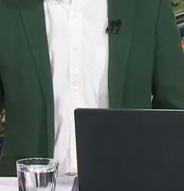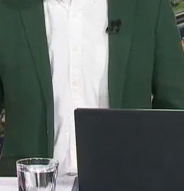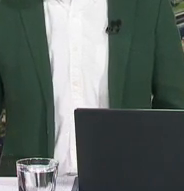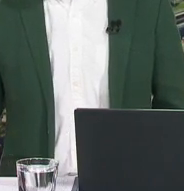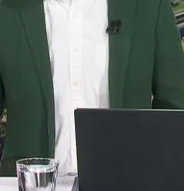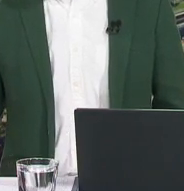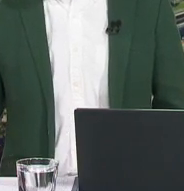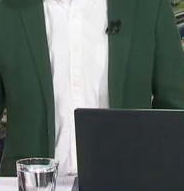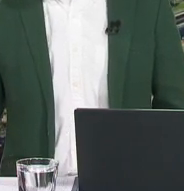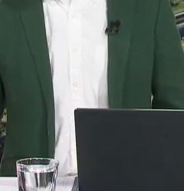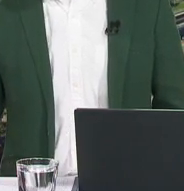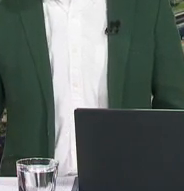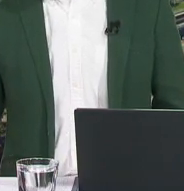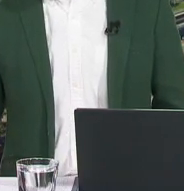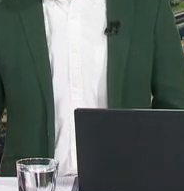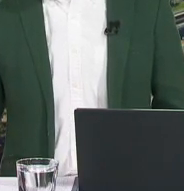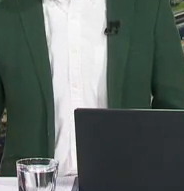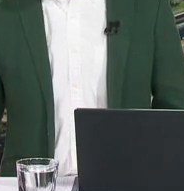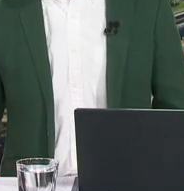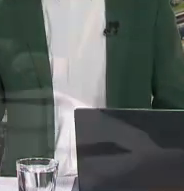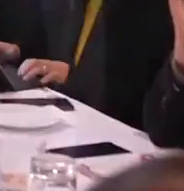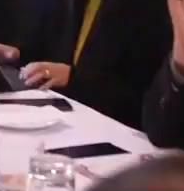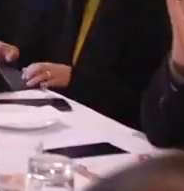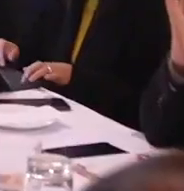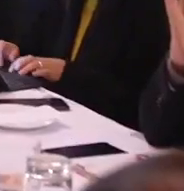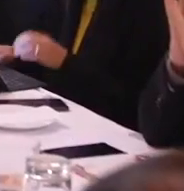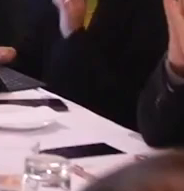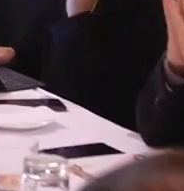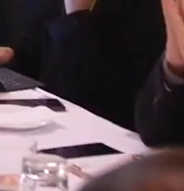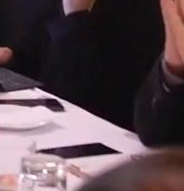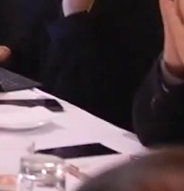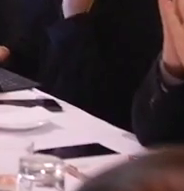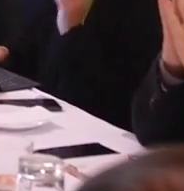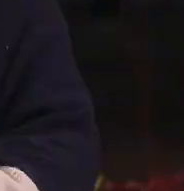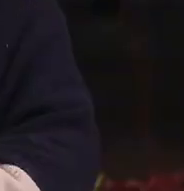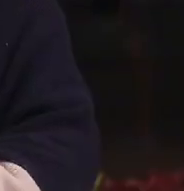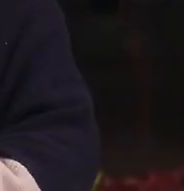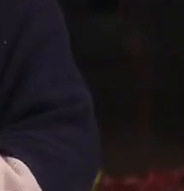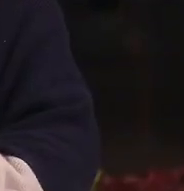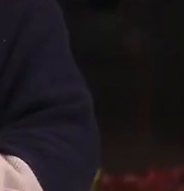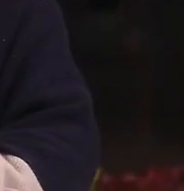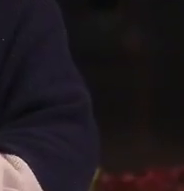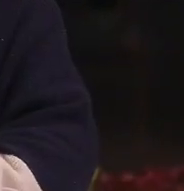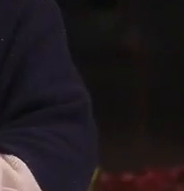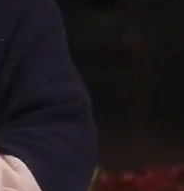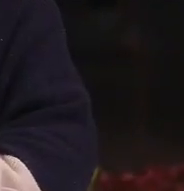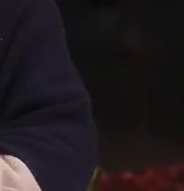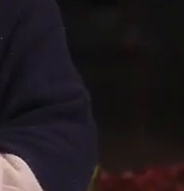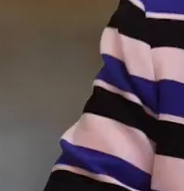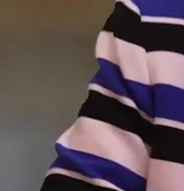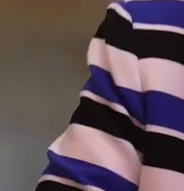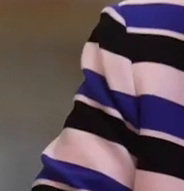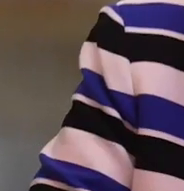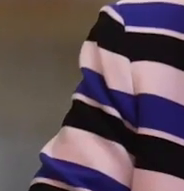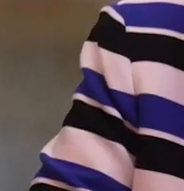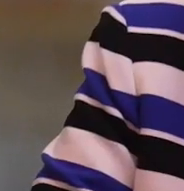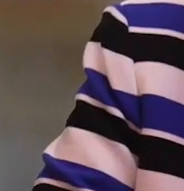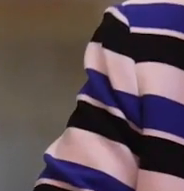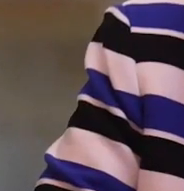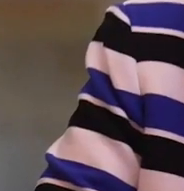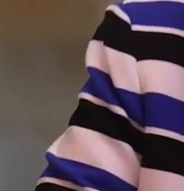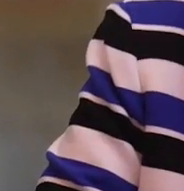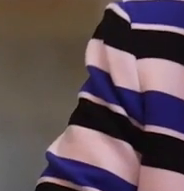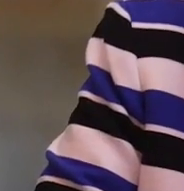presidente. Me parecen declaraciones graves, una actitud deleznable, irresponsable. Veíamos cómo el presidente también cambió el rictus cuando